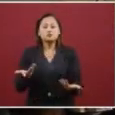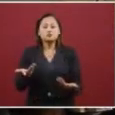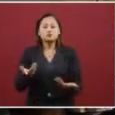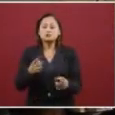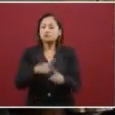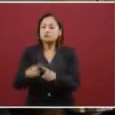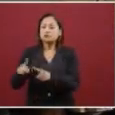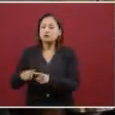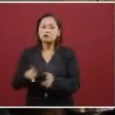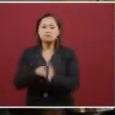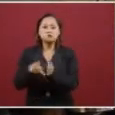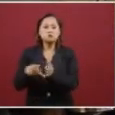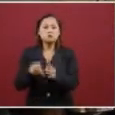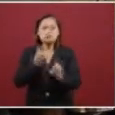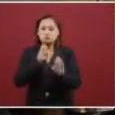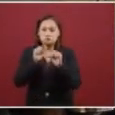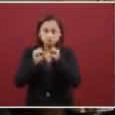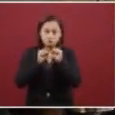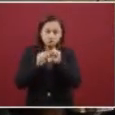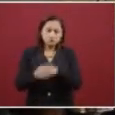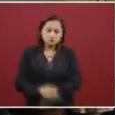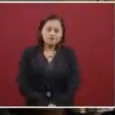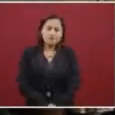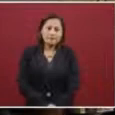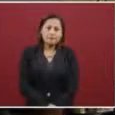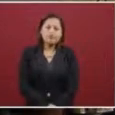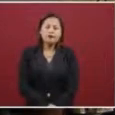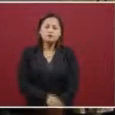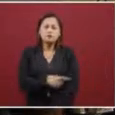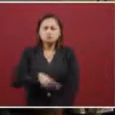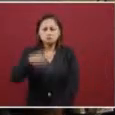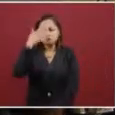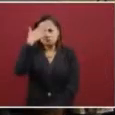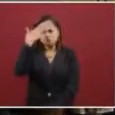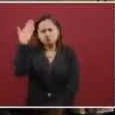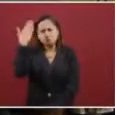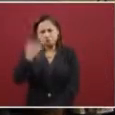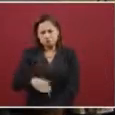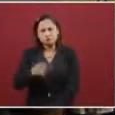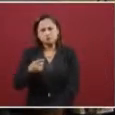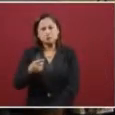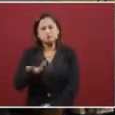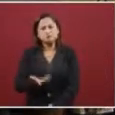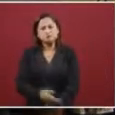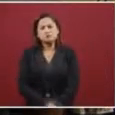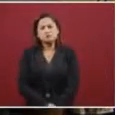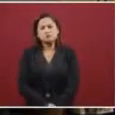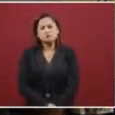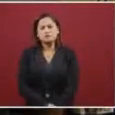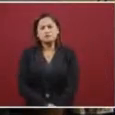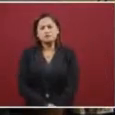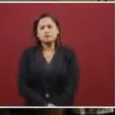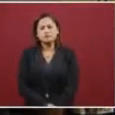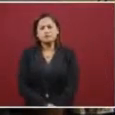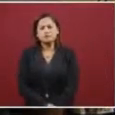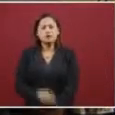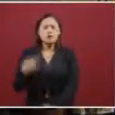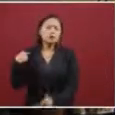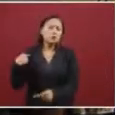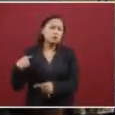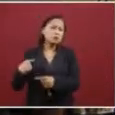de información como sea como saben ustedes perfectamente se han tomado una serie de decisiones